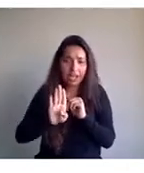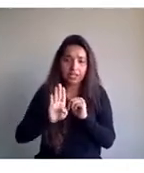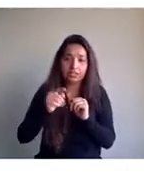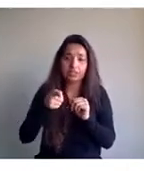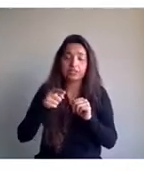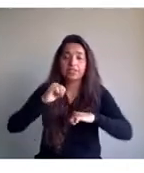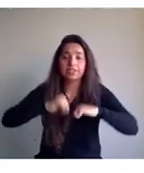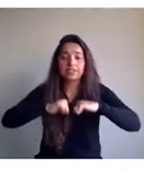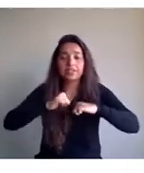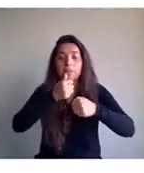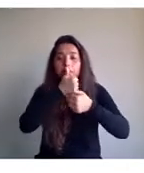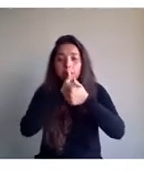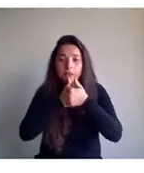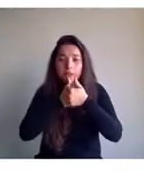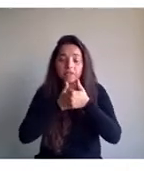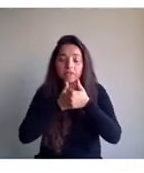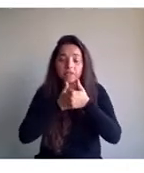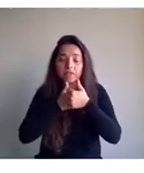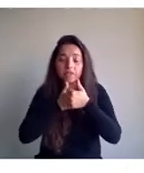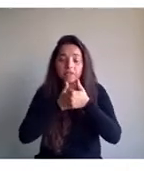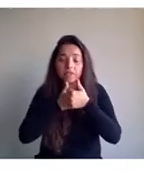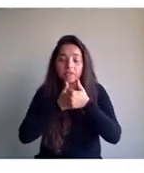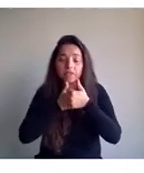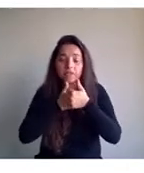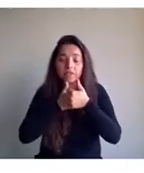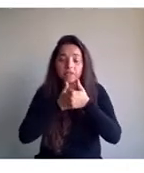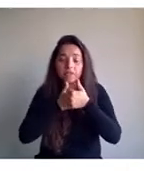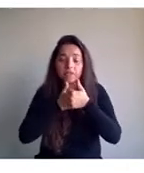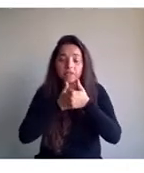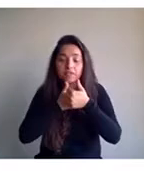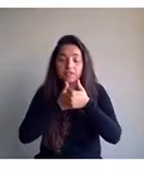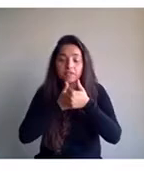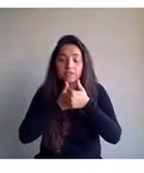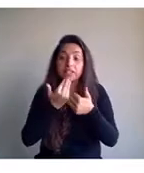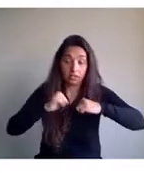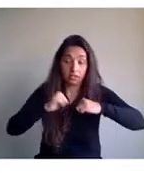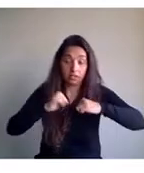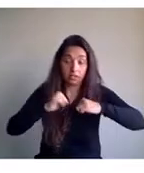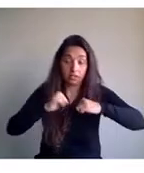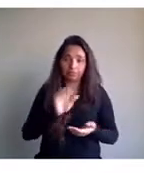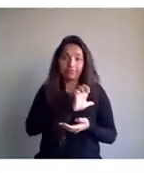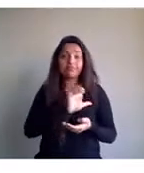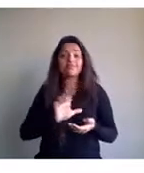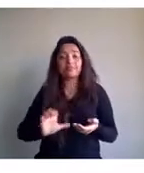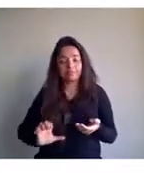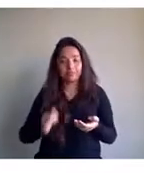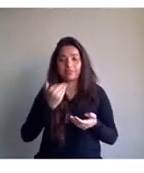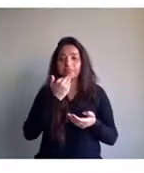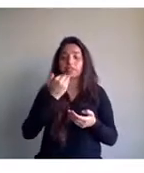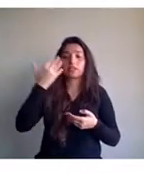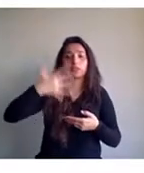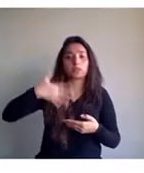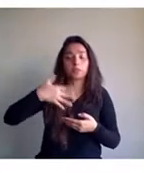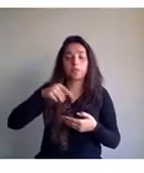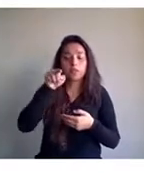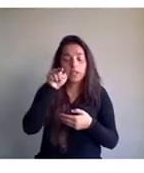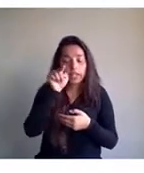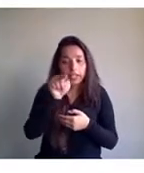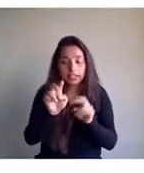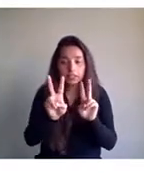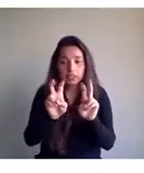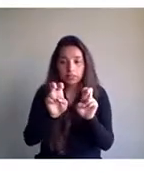presa pública que es el estado no me parece que ese elemento de inclusión de las personas con